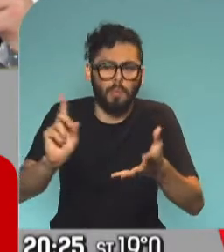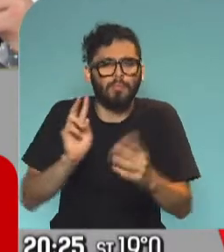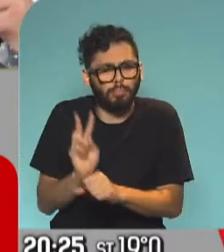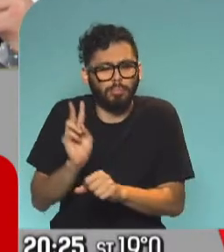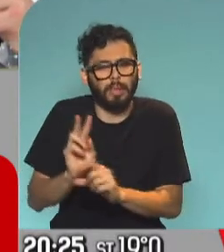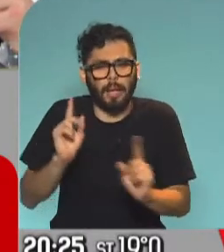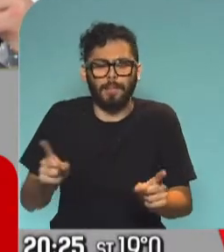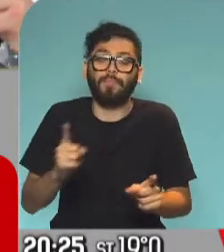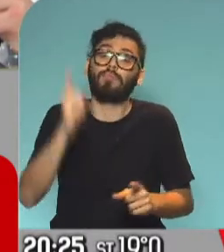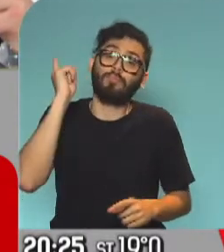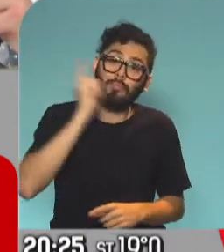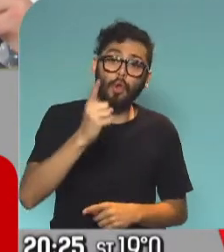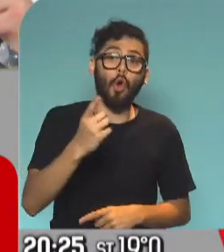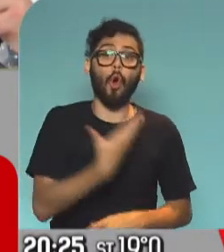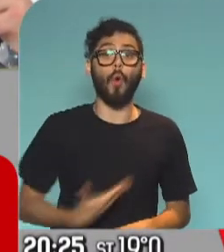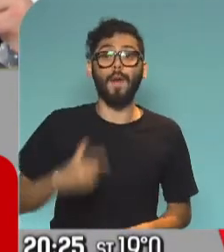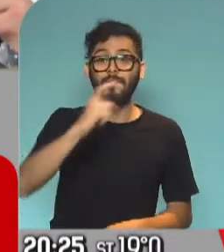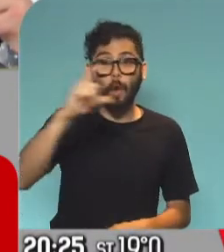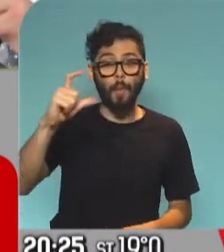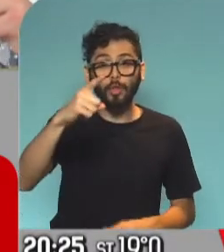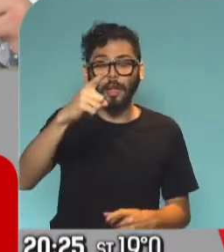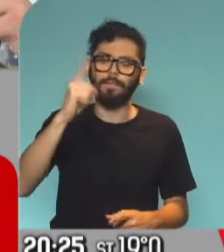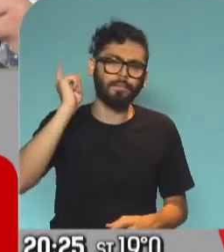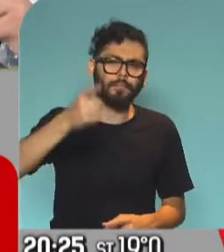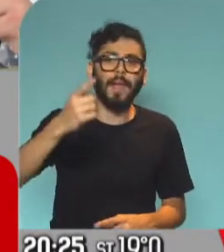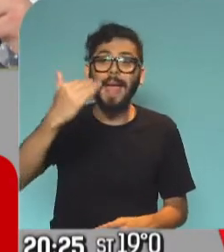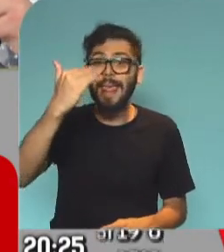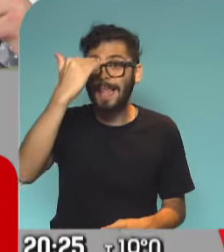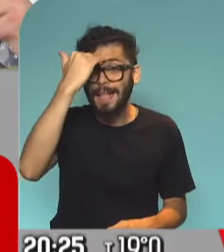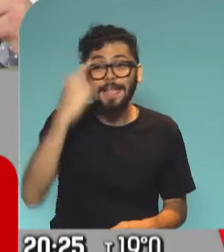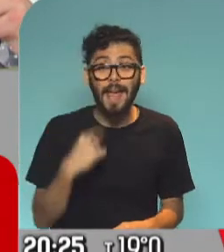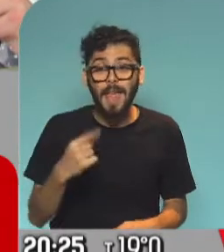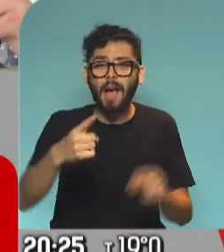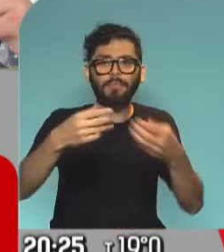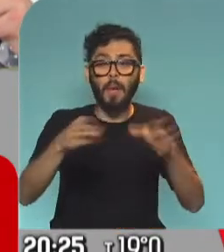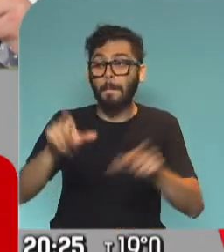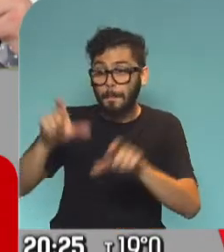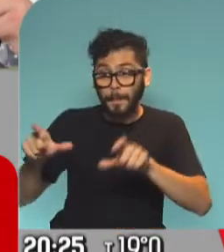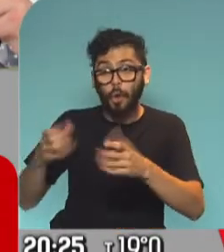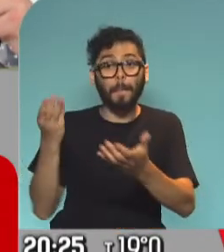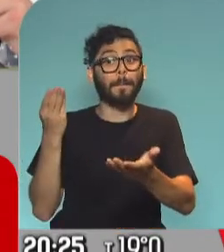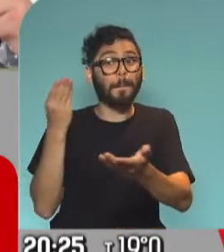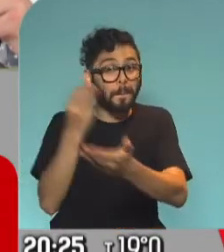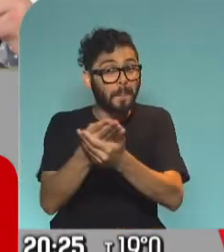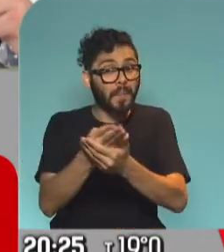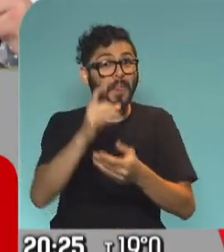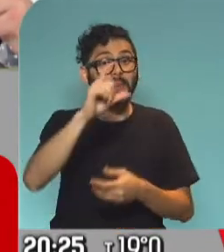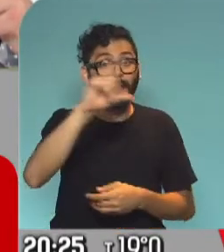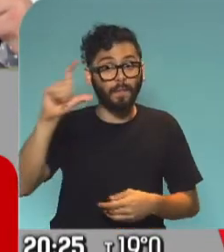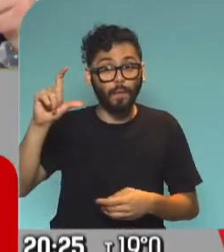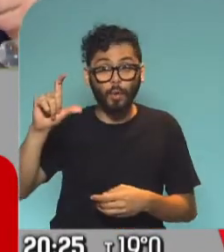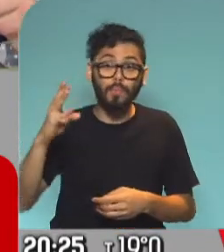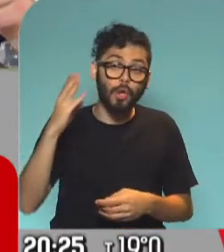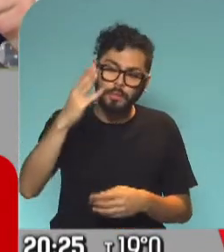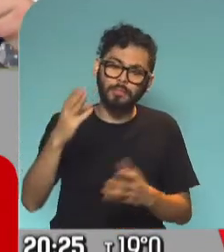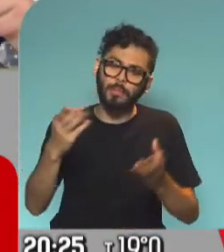al gobierno de Formosa que en el término de 15 días permita que todos los que solicitaron regresar a la provincia puedan